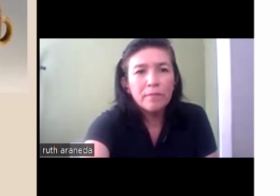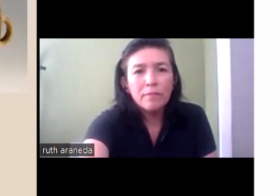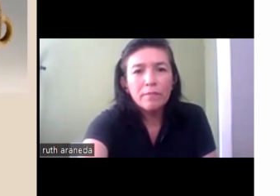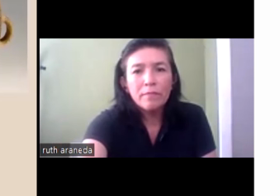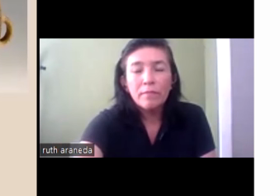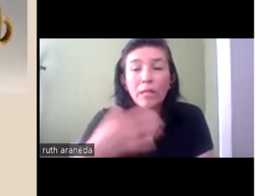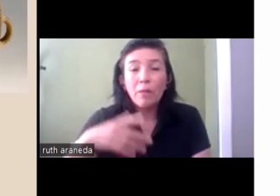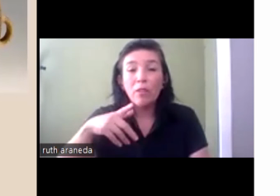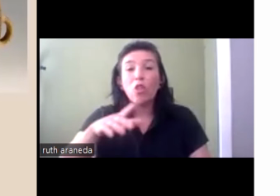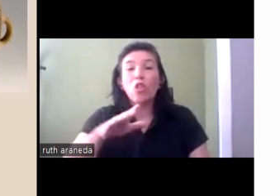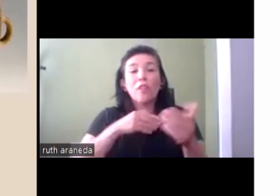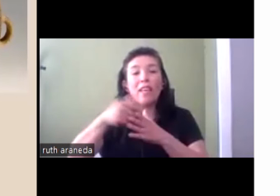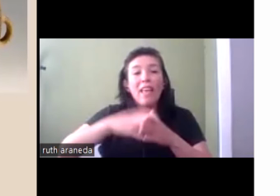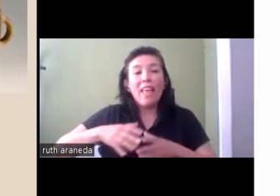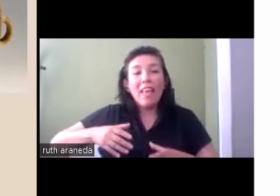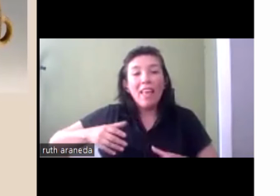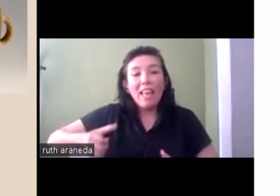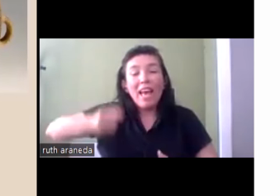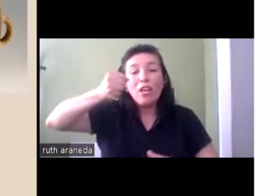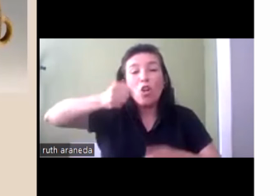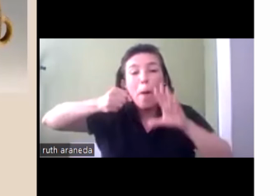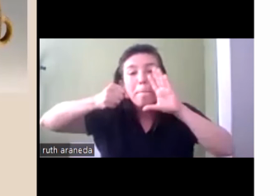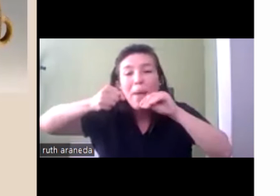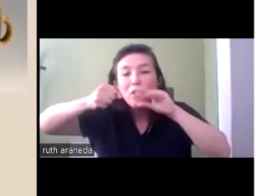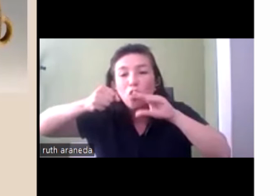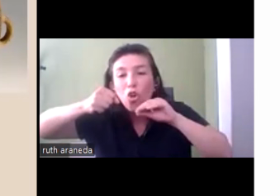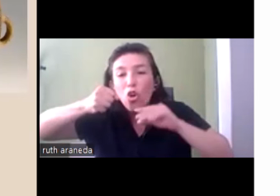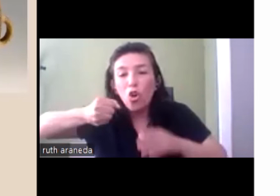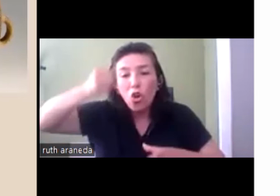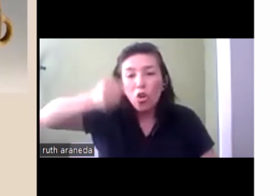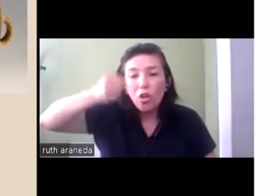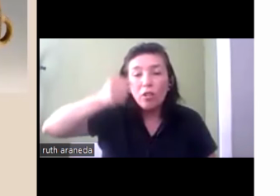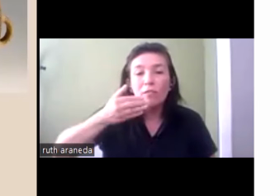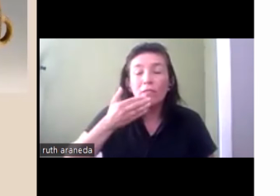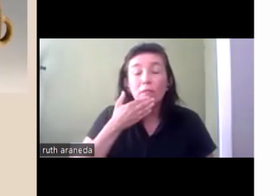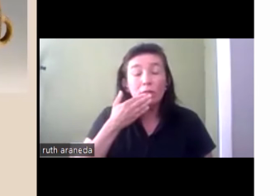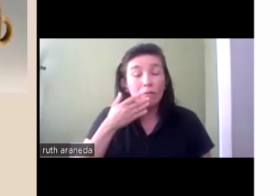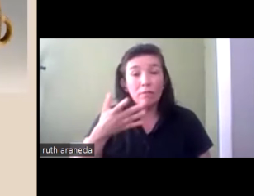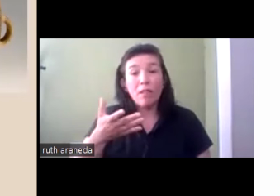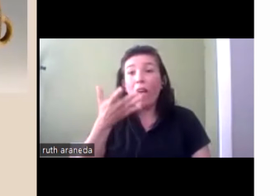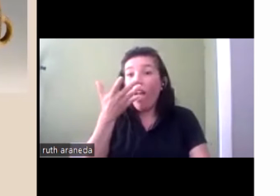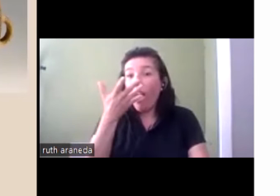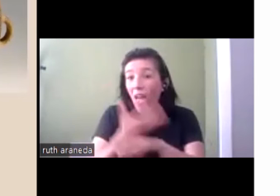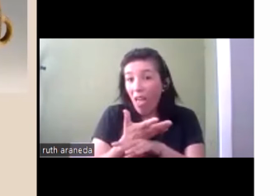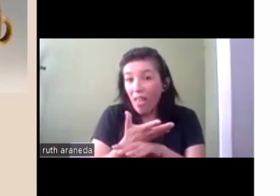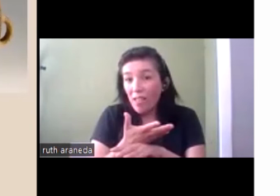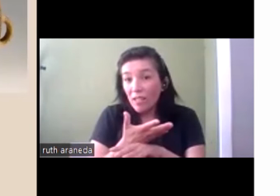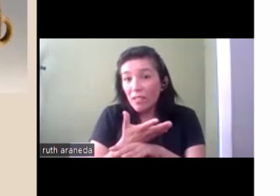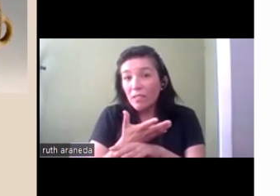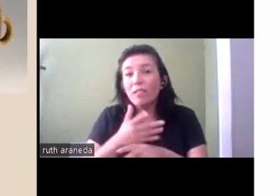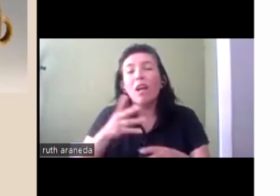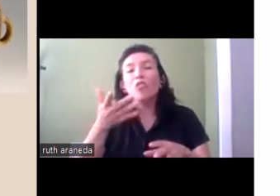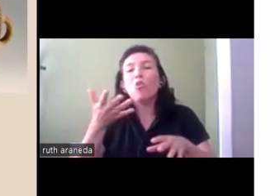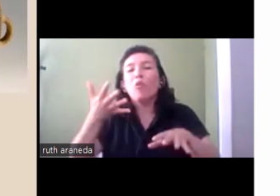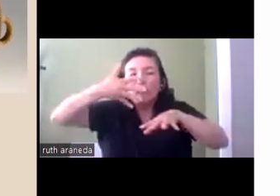en el jarro pato, y tal como planteamos antes y como planteó mi compañero, de que hay un traslape,